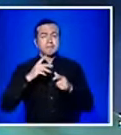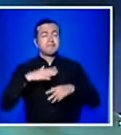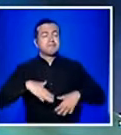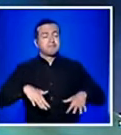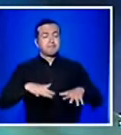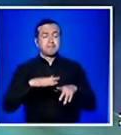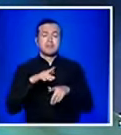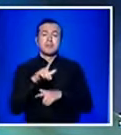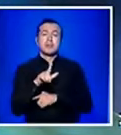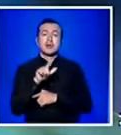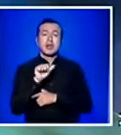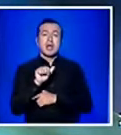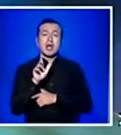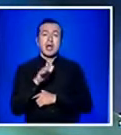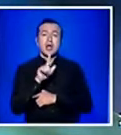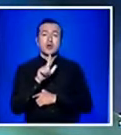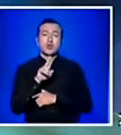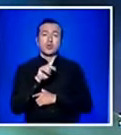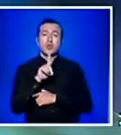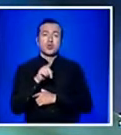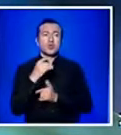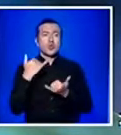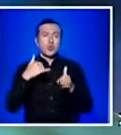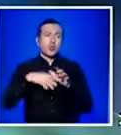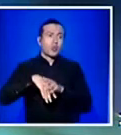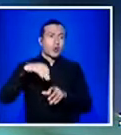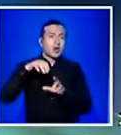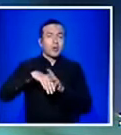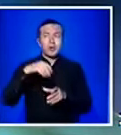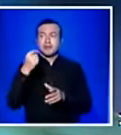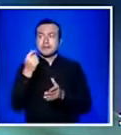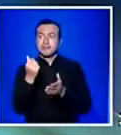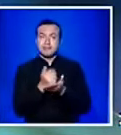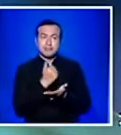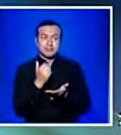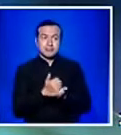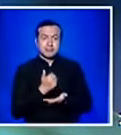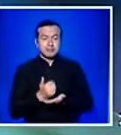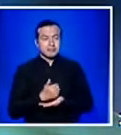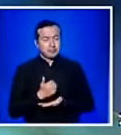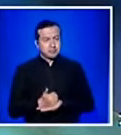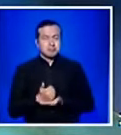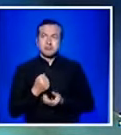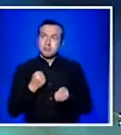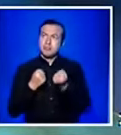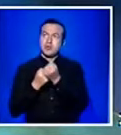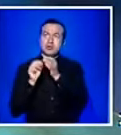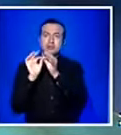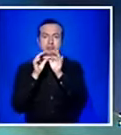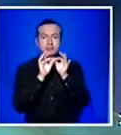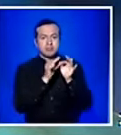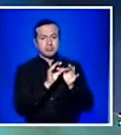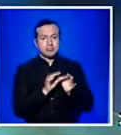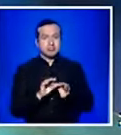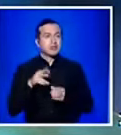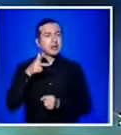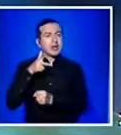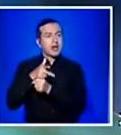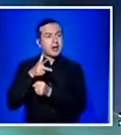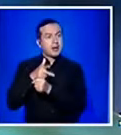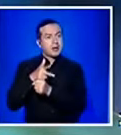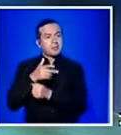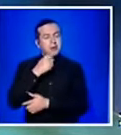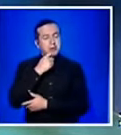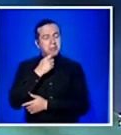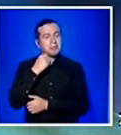el sector de la luz. Mira esto de organizar bingos, incluso para de ahí sacar recursos y seguir con la instalación, por ejemplo, de las cámaras de seguridad.